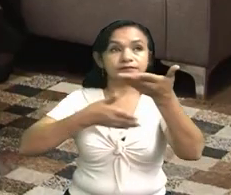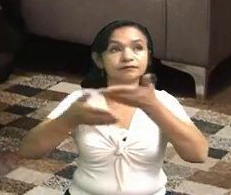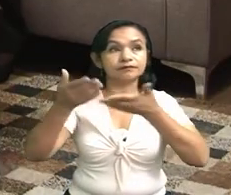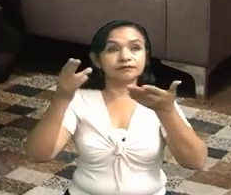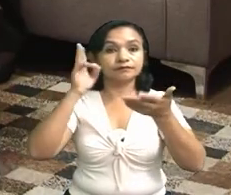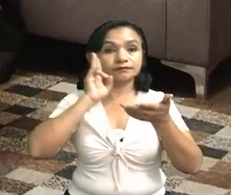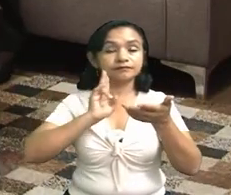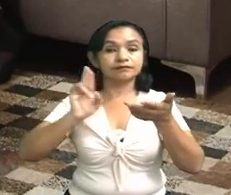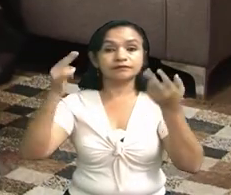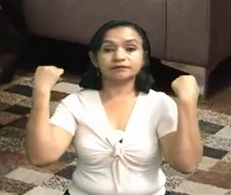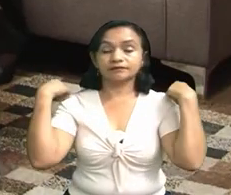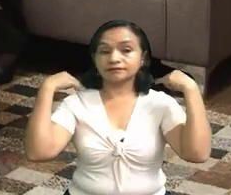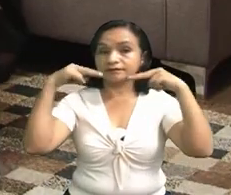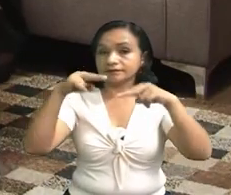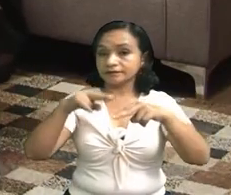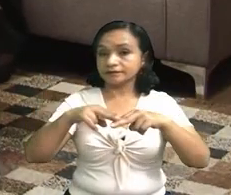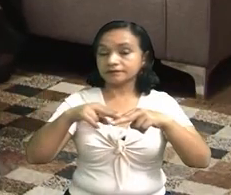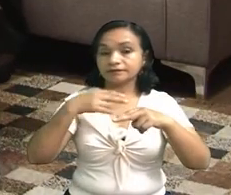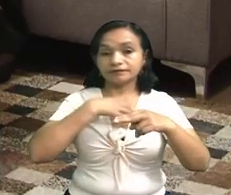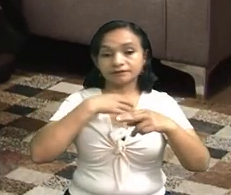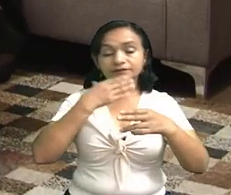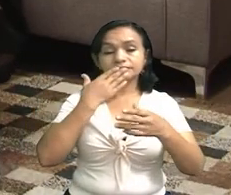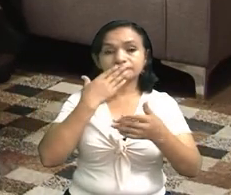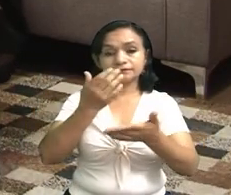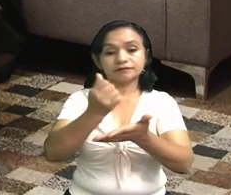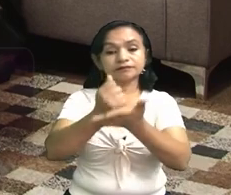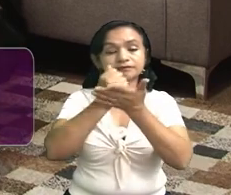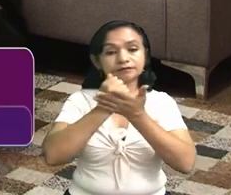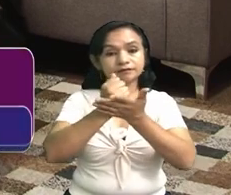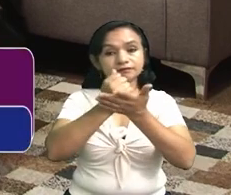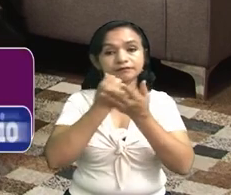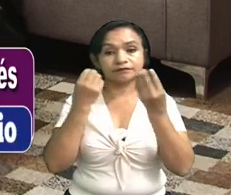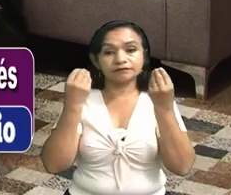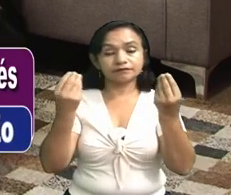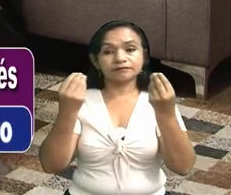ha sido para nosotros muy beneficioso.